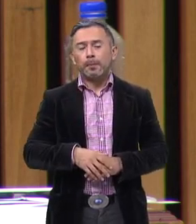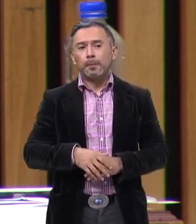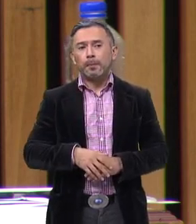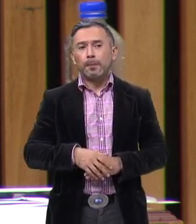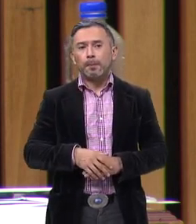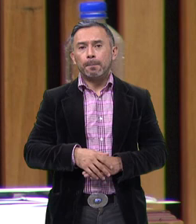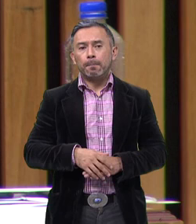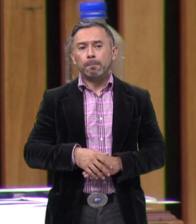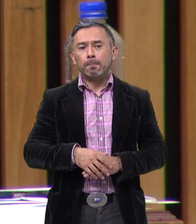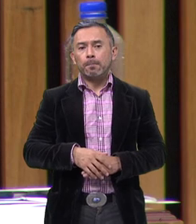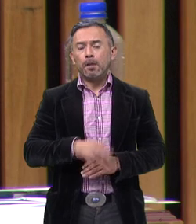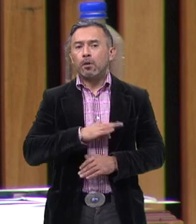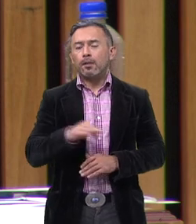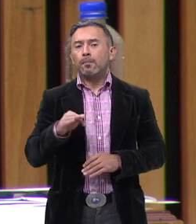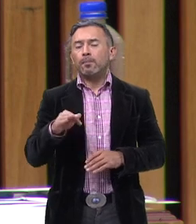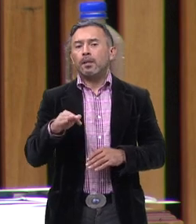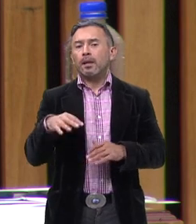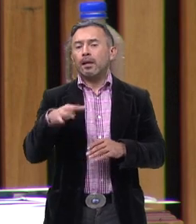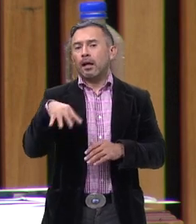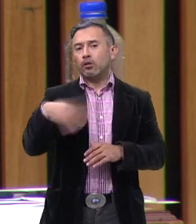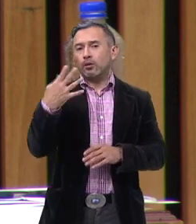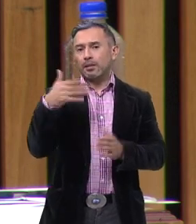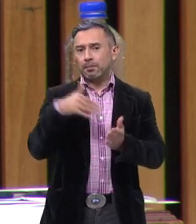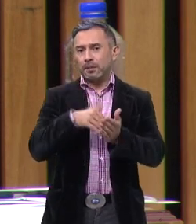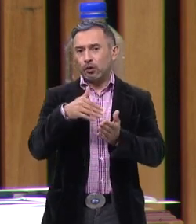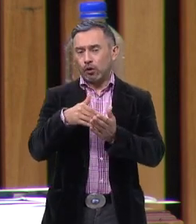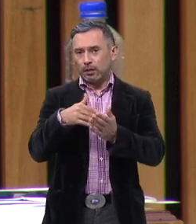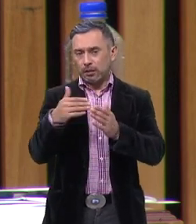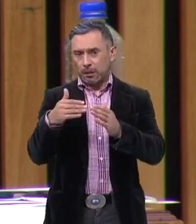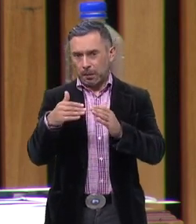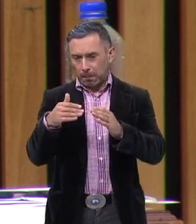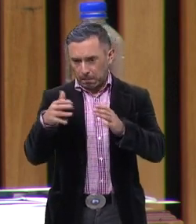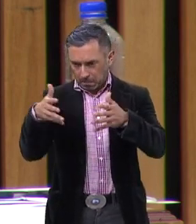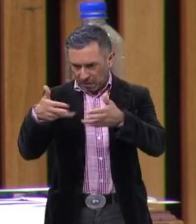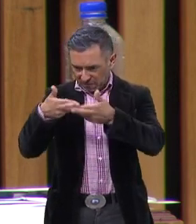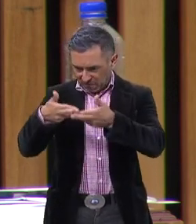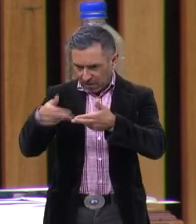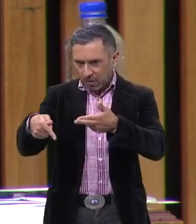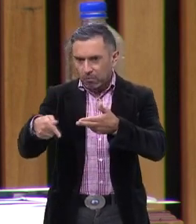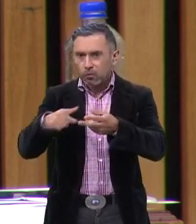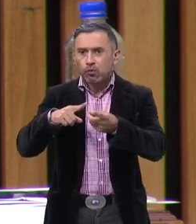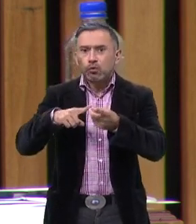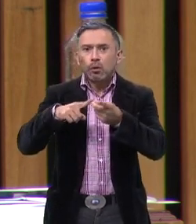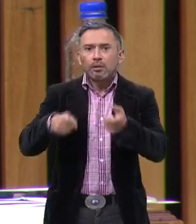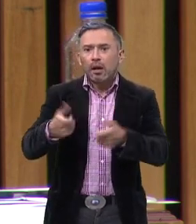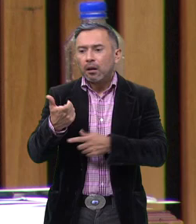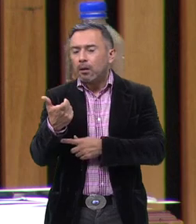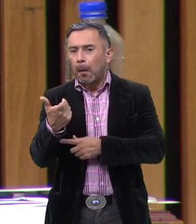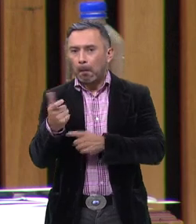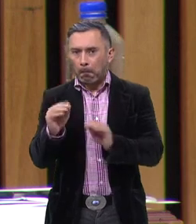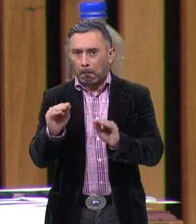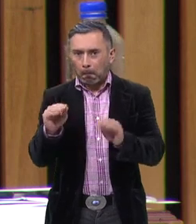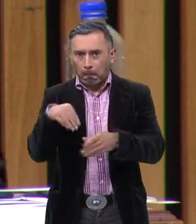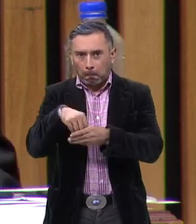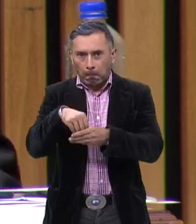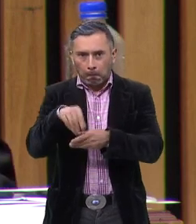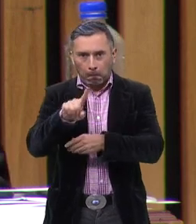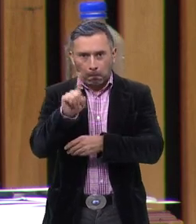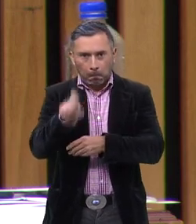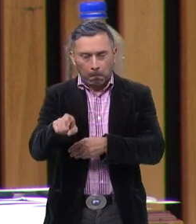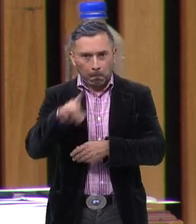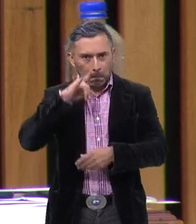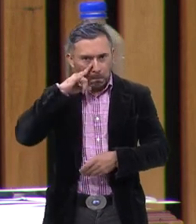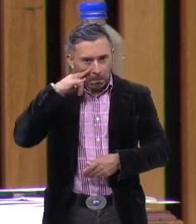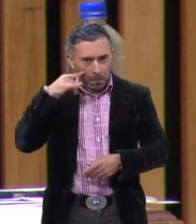de 14 millones de los que no se conoce su destino ahora no deja de ser llamativo que